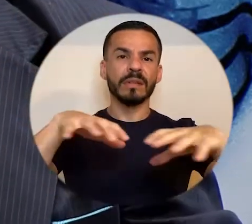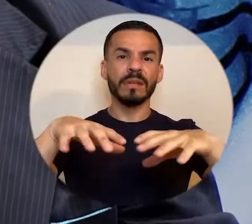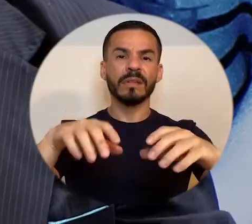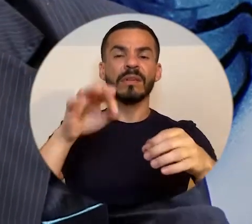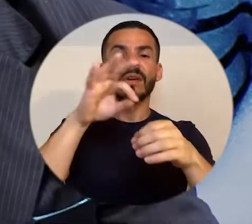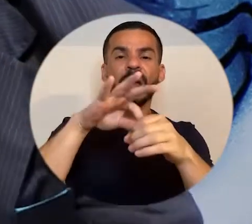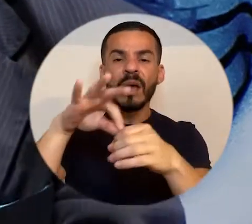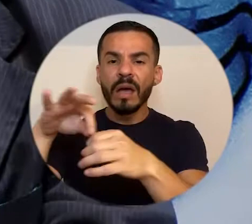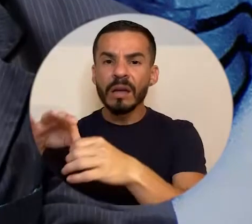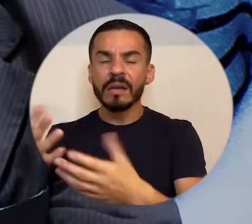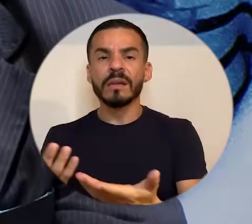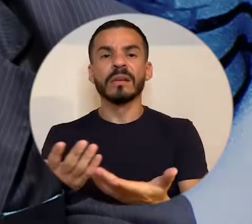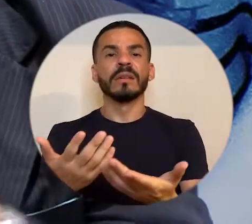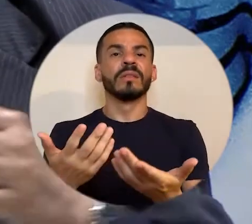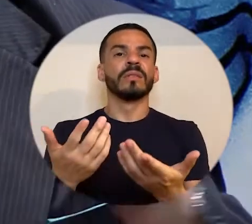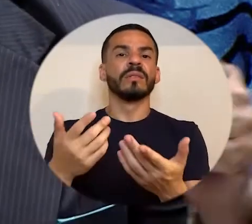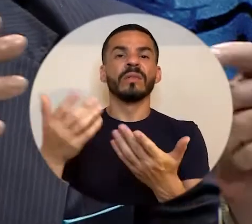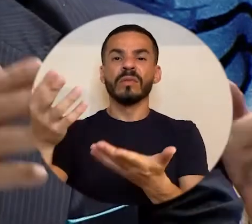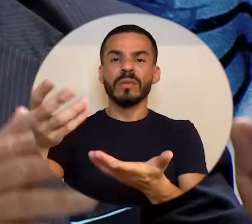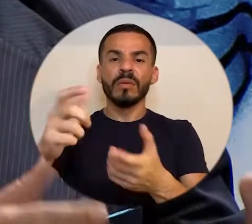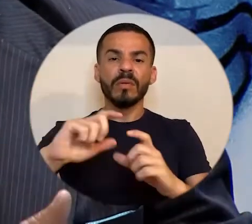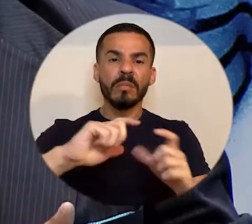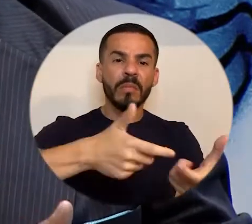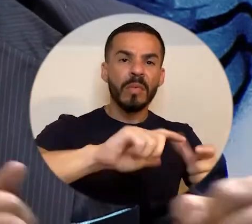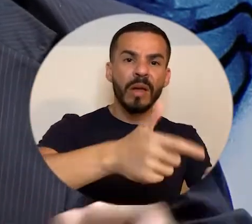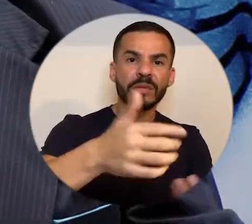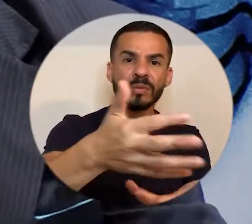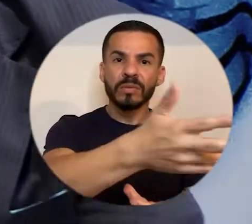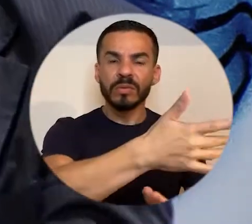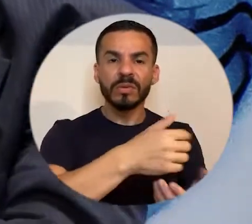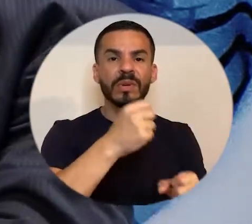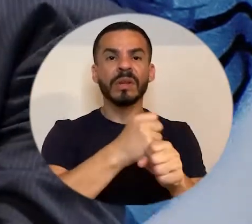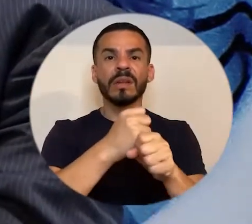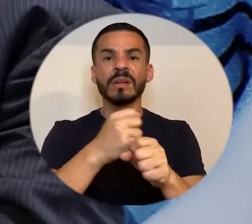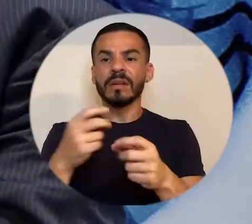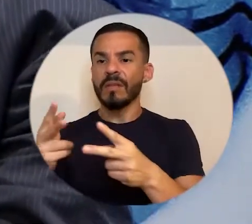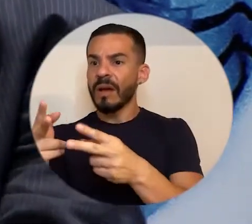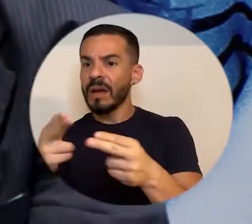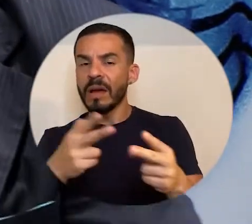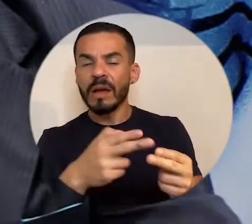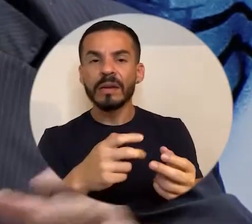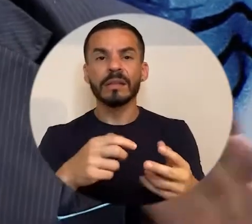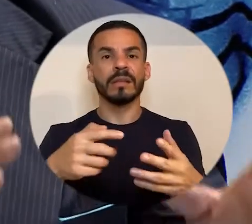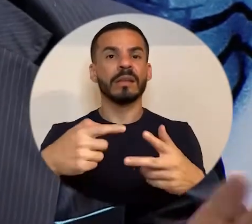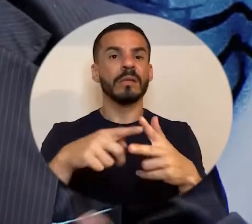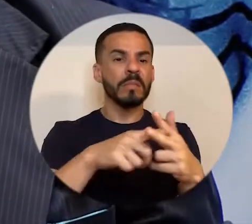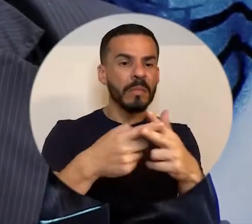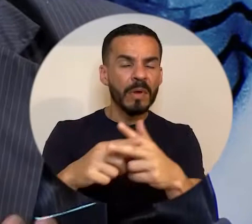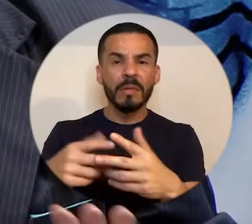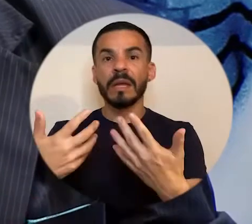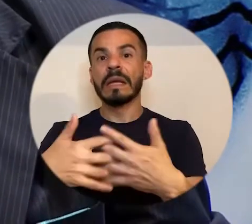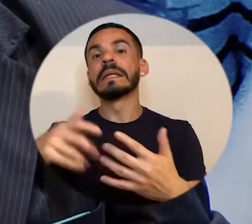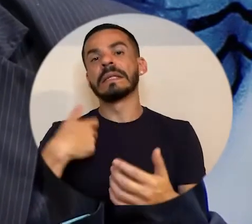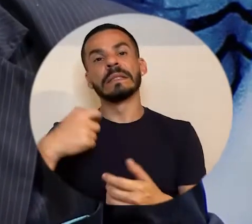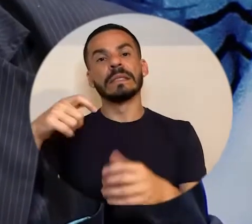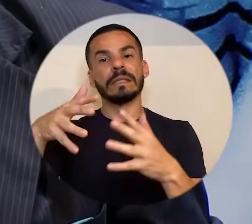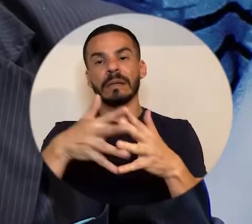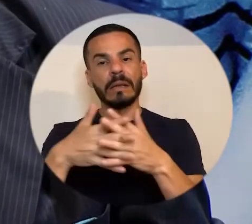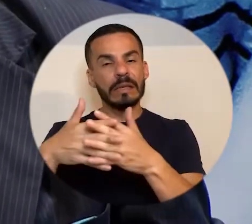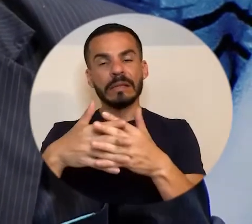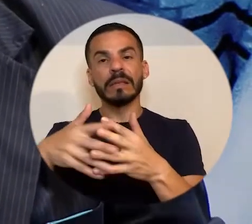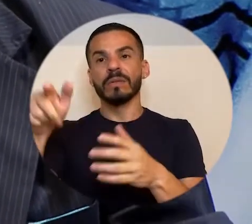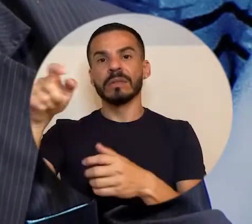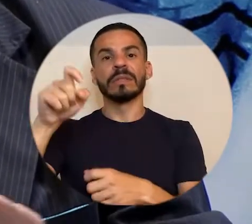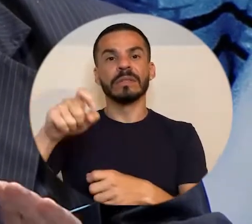serie de actividades de agricultura, recolección de basura, trabajos de jardines, mecánica, y que Estados Unidos la